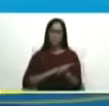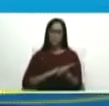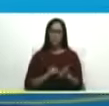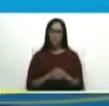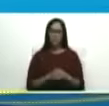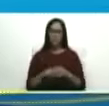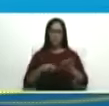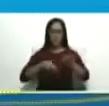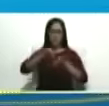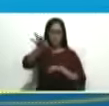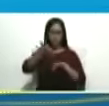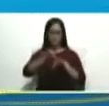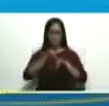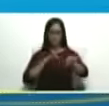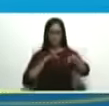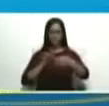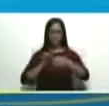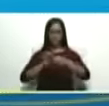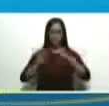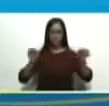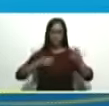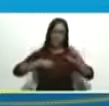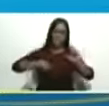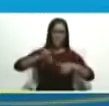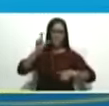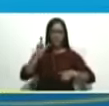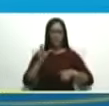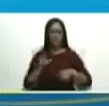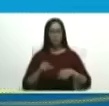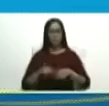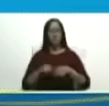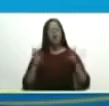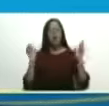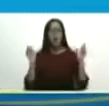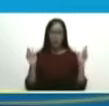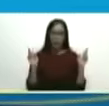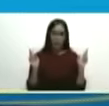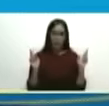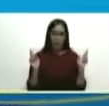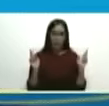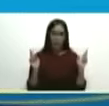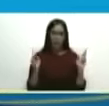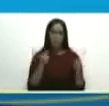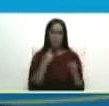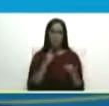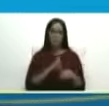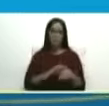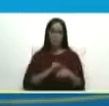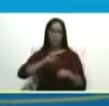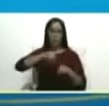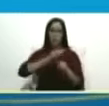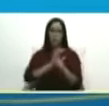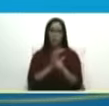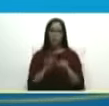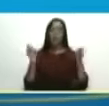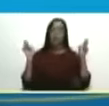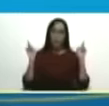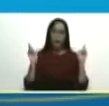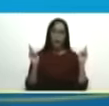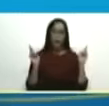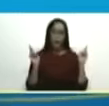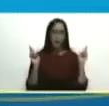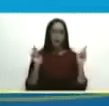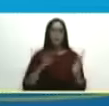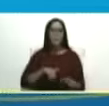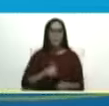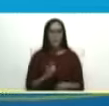apuñalearon, los patearon. Ojalá, le decía el doctor Jorge Rodríguez hoy, ojalá